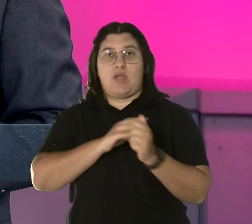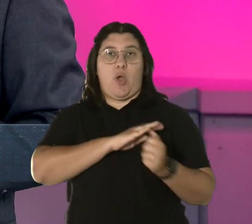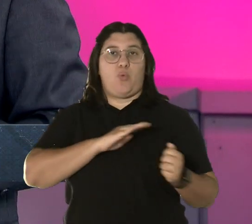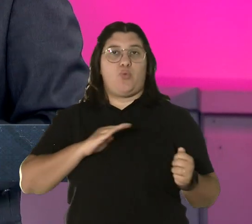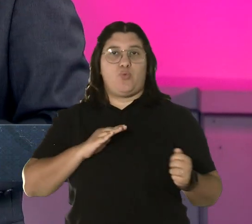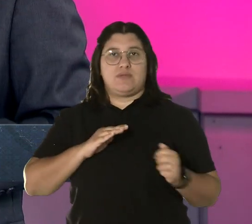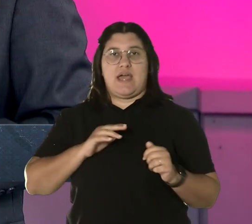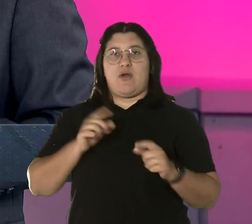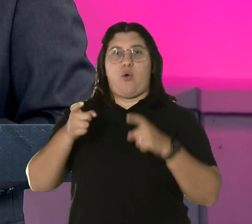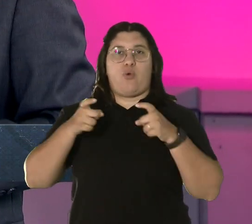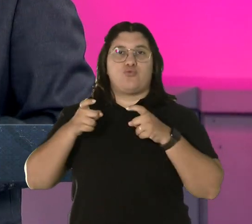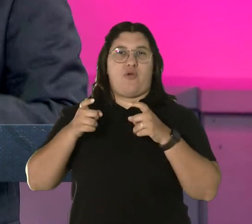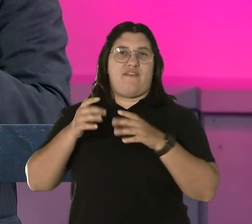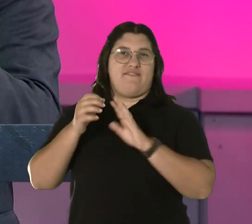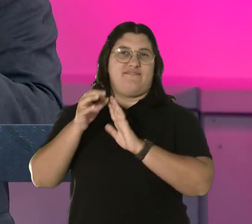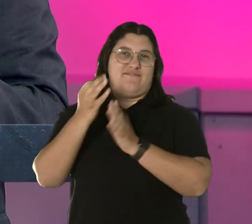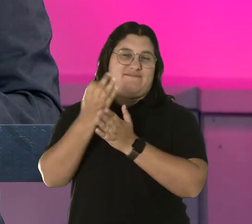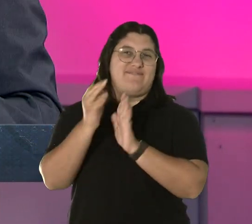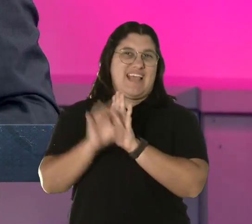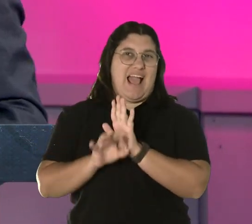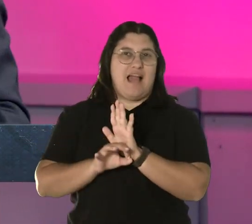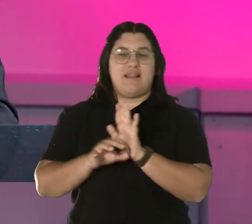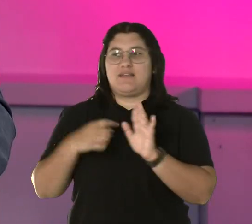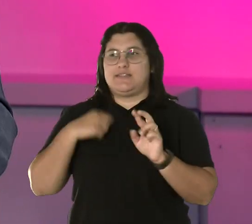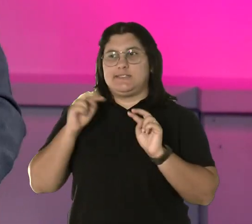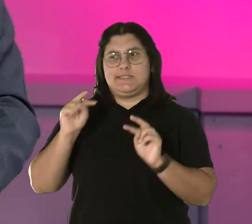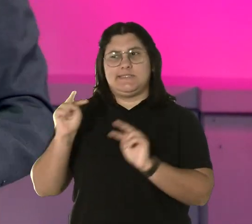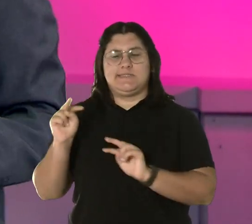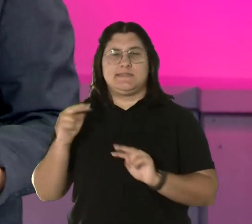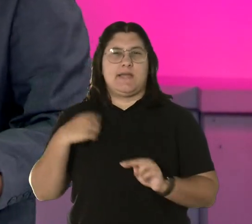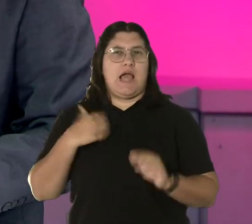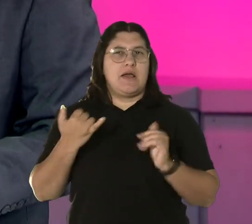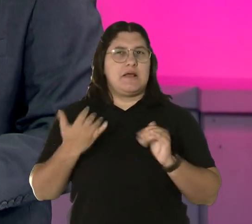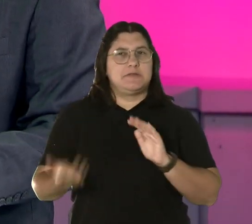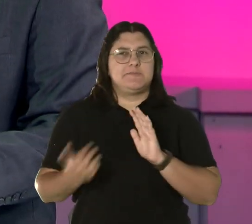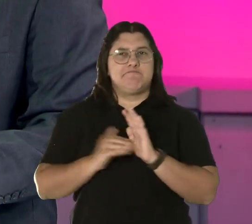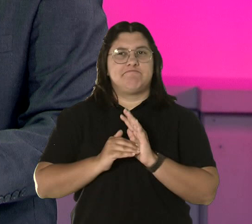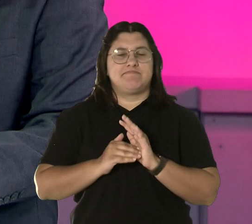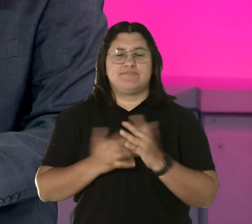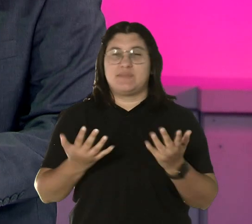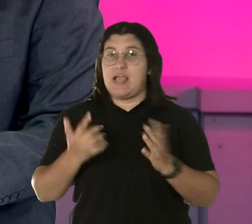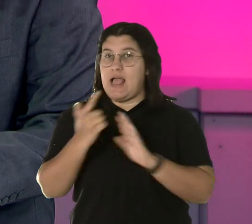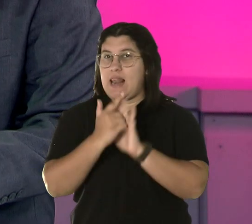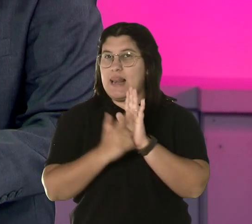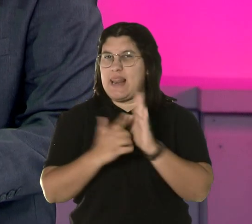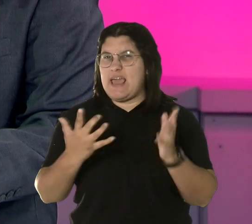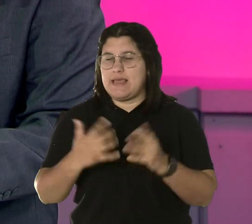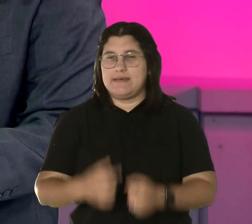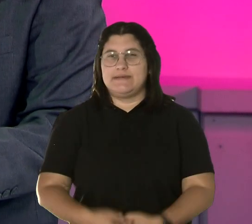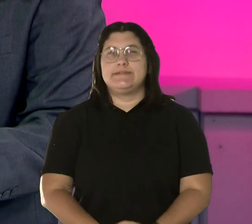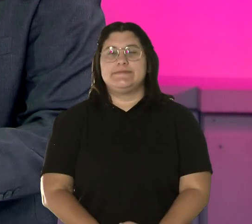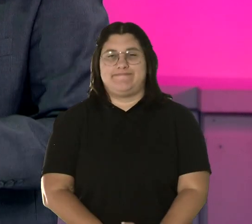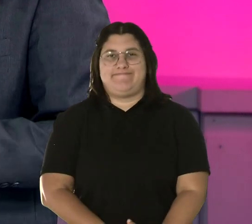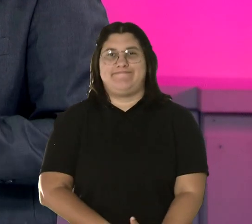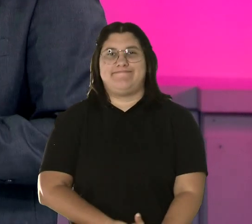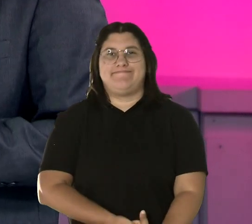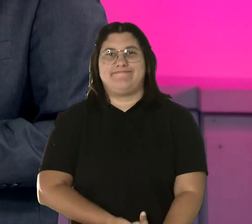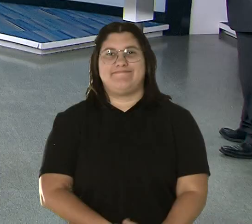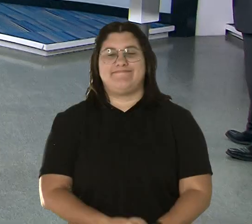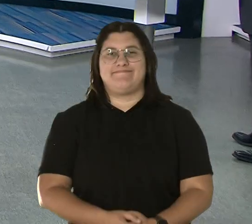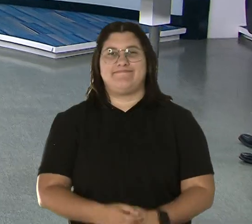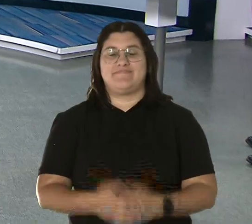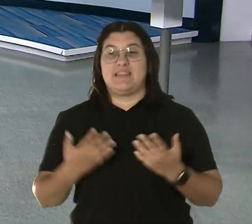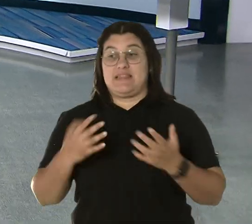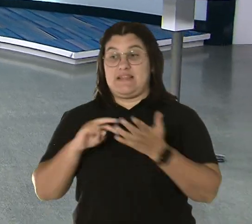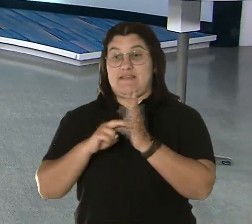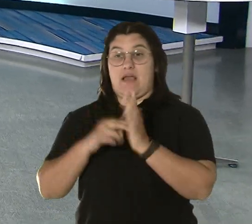la jueza. Así que vamos a retomar el tema que teníamos en un principio. Y es que bajo la pasada ley, yo hice unos apuntes aquí, se redujo el bono